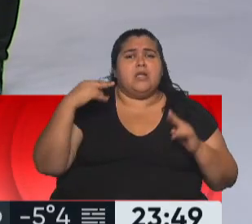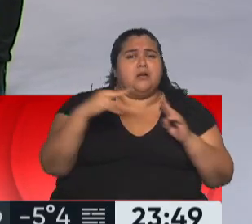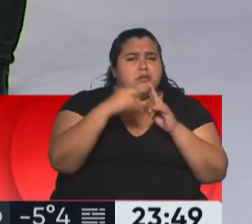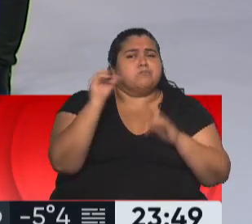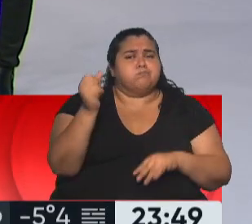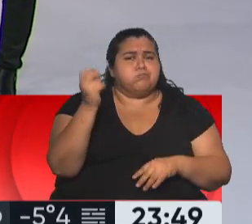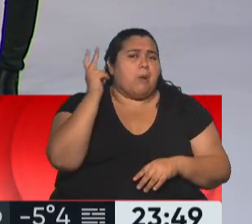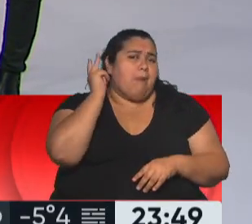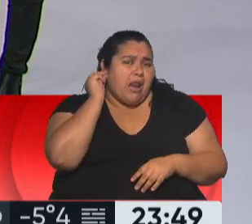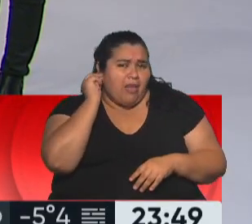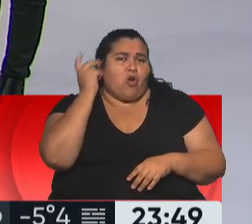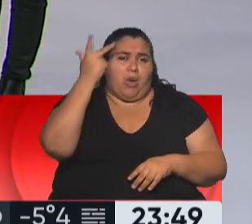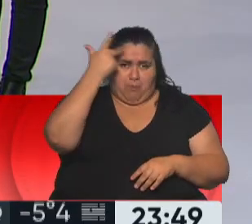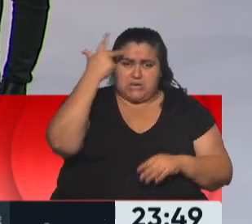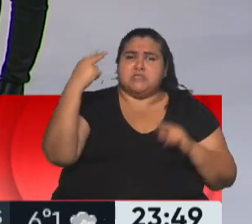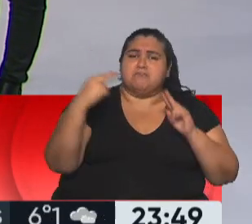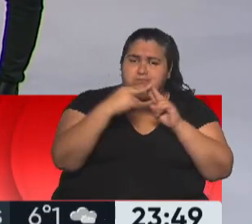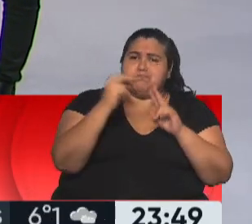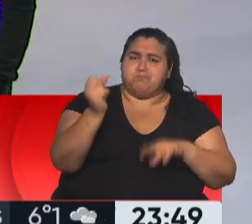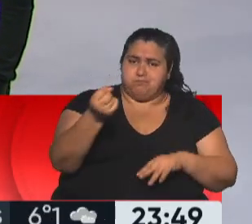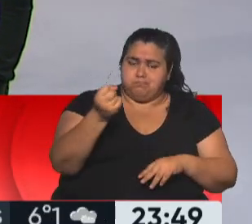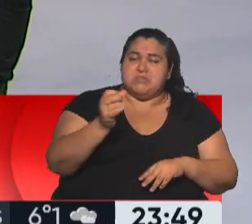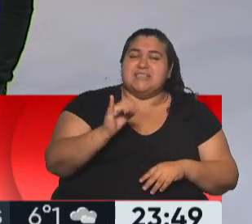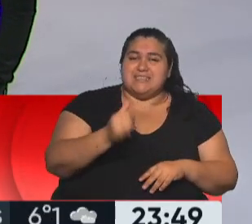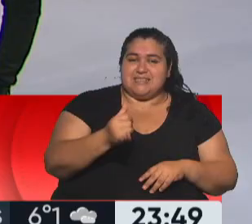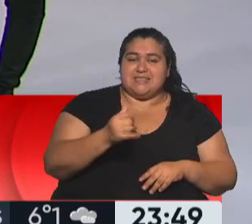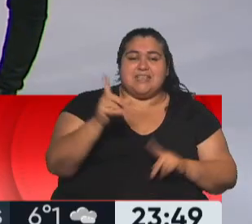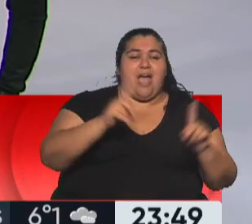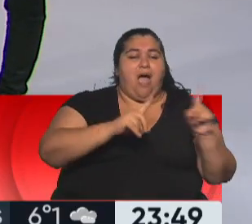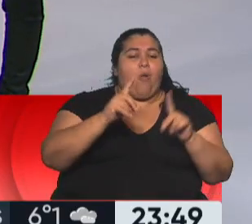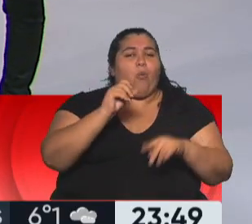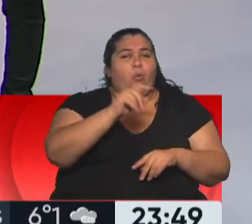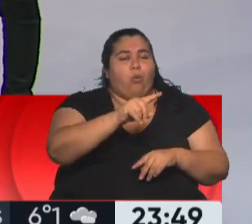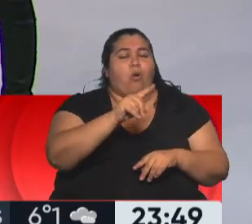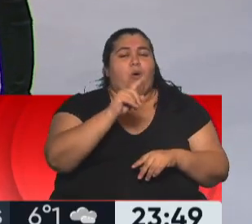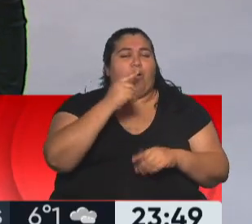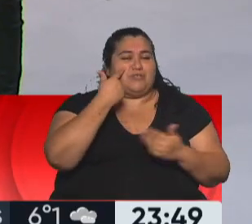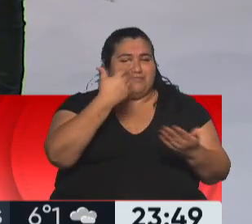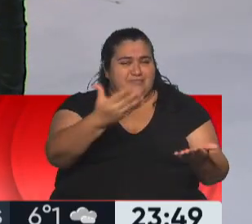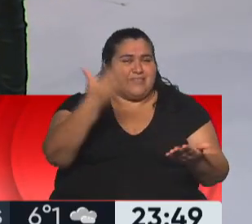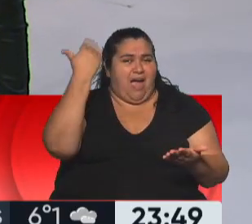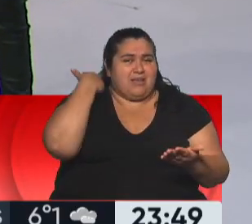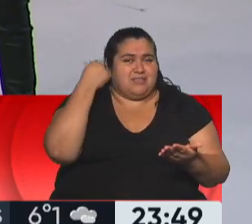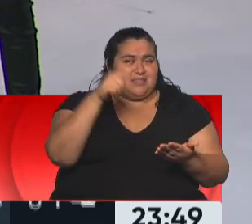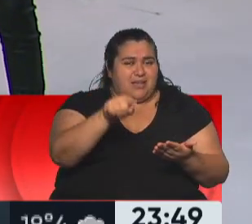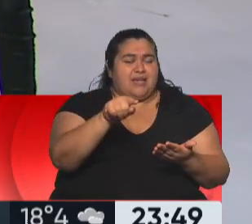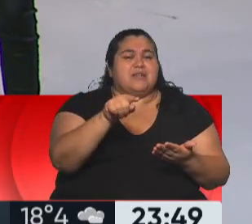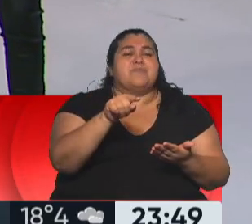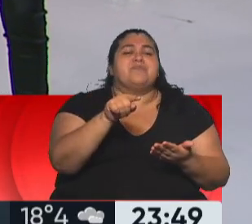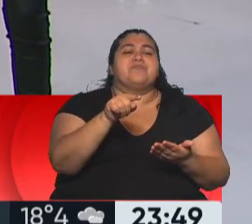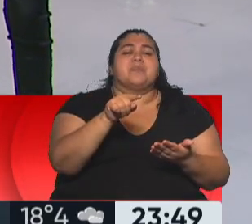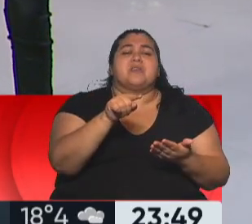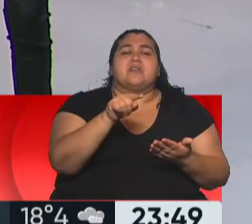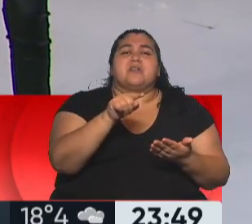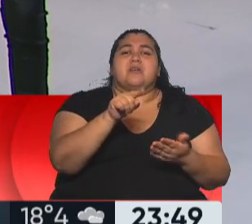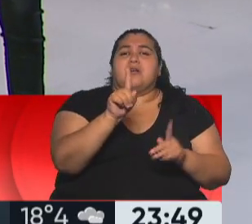hablado sobre ellos. Sí, por supuesto que sí. Vamos a ver algunas de las actuaciones que hubo, no solo por parte